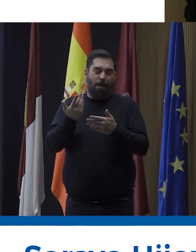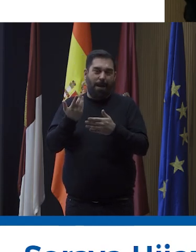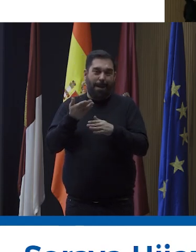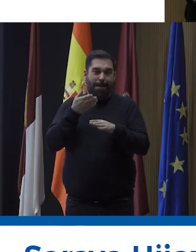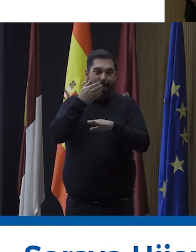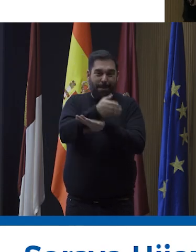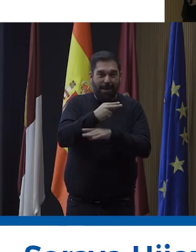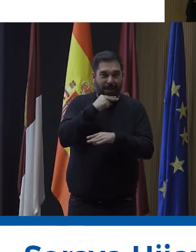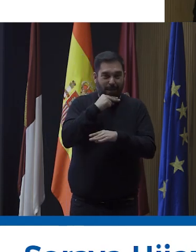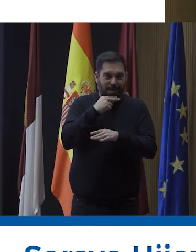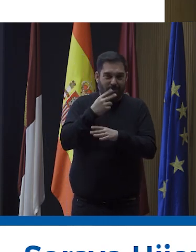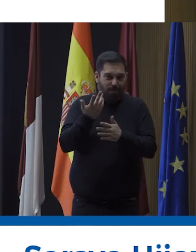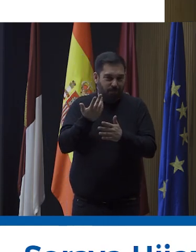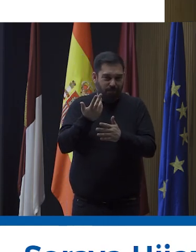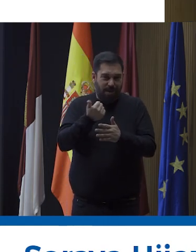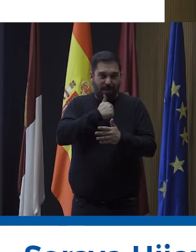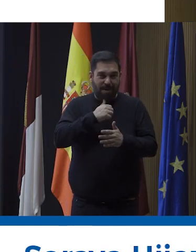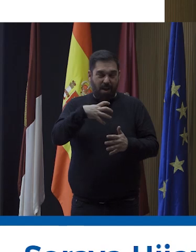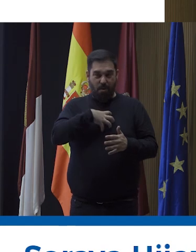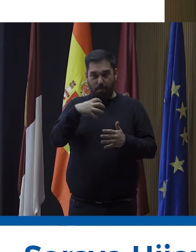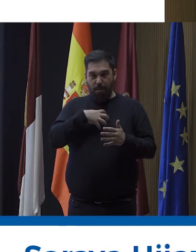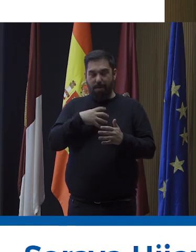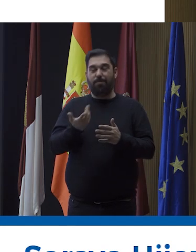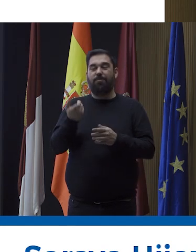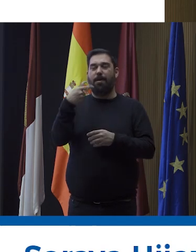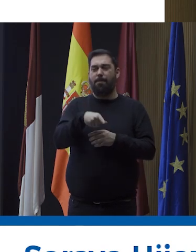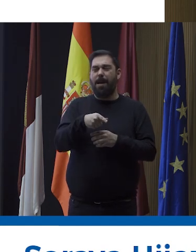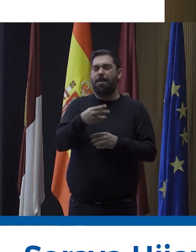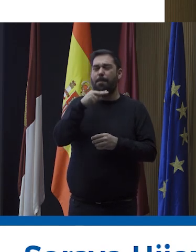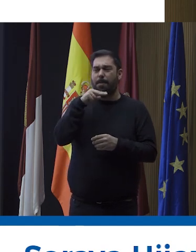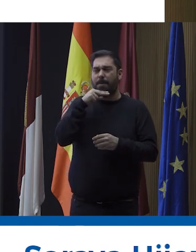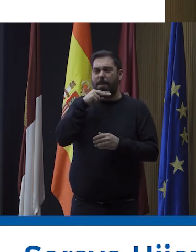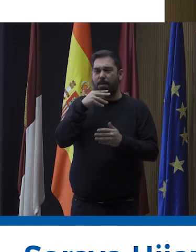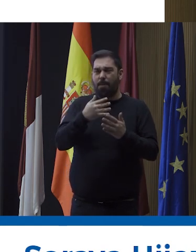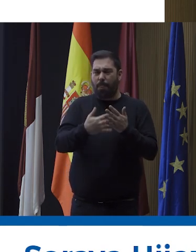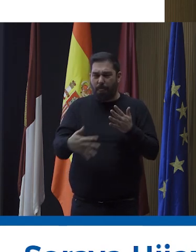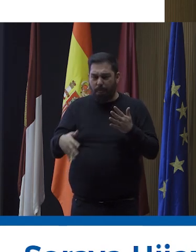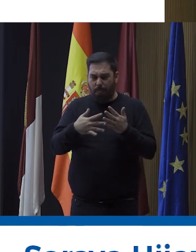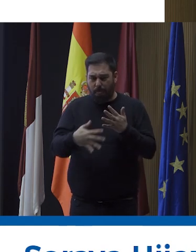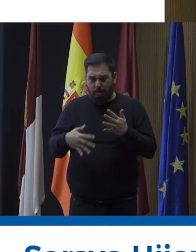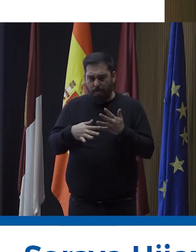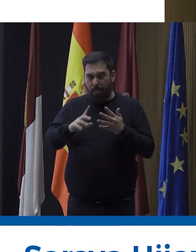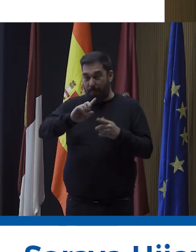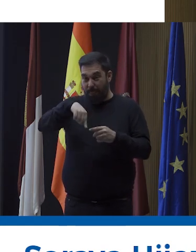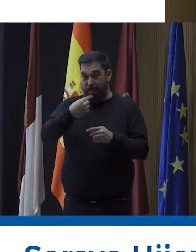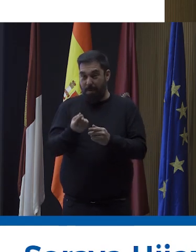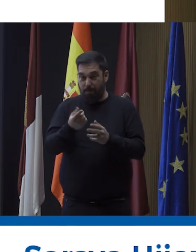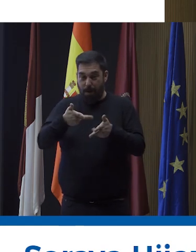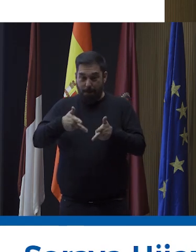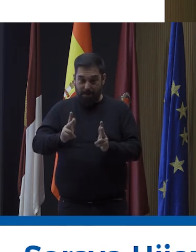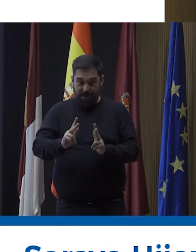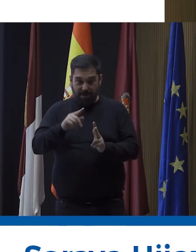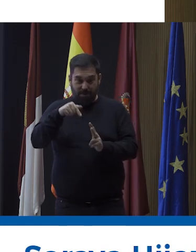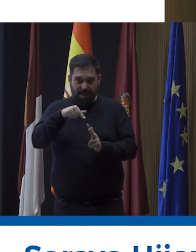llenado. También puede haber problemas a la hora de vaciar la vejiga. Yo voy con ganas de orinar y luego llego y no orino